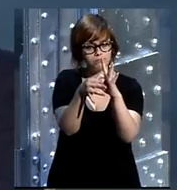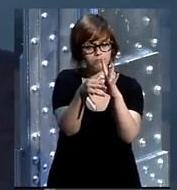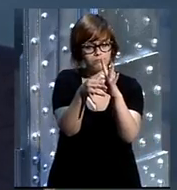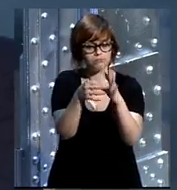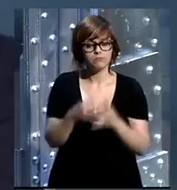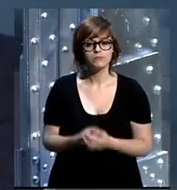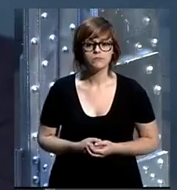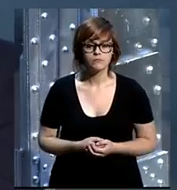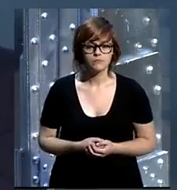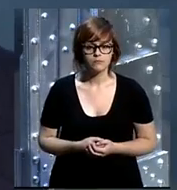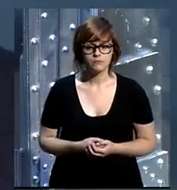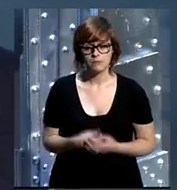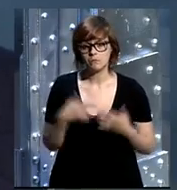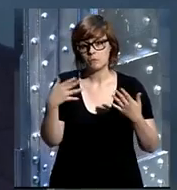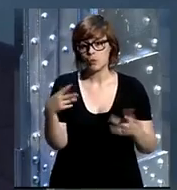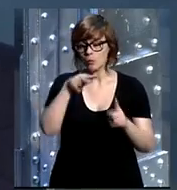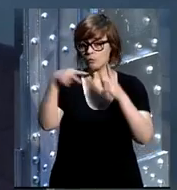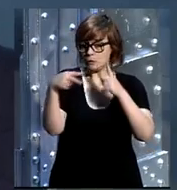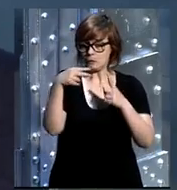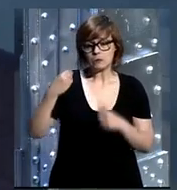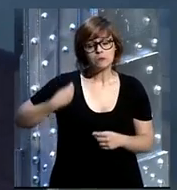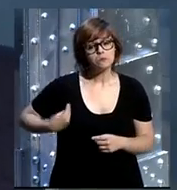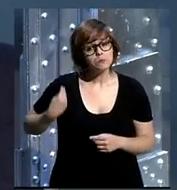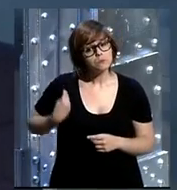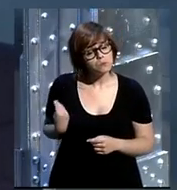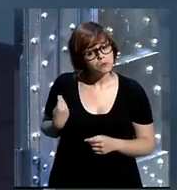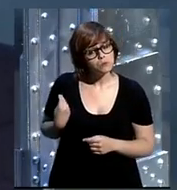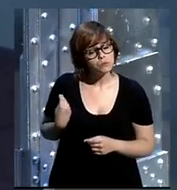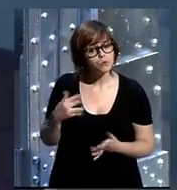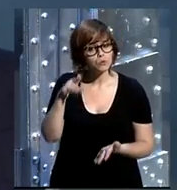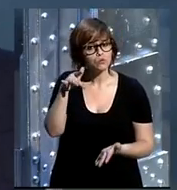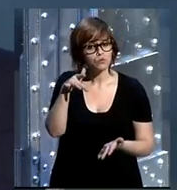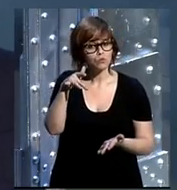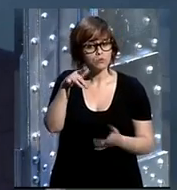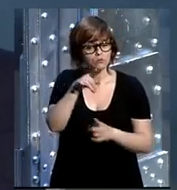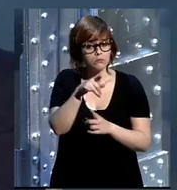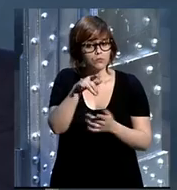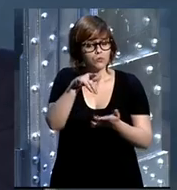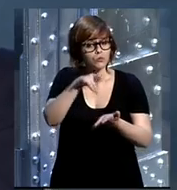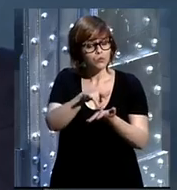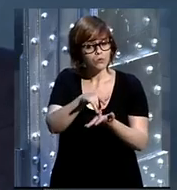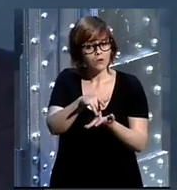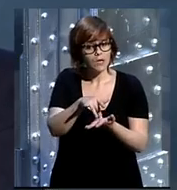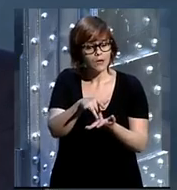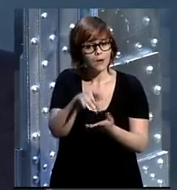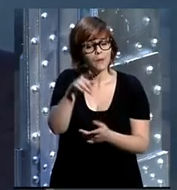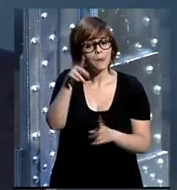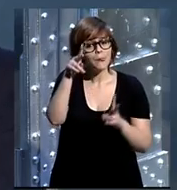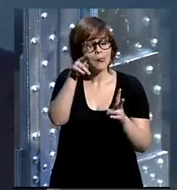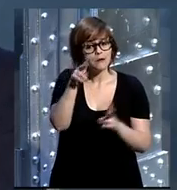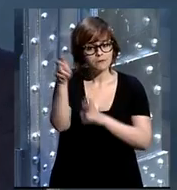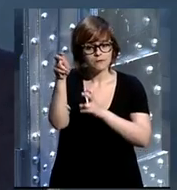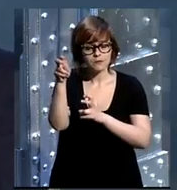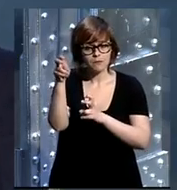acabar con ello. Y desde este punto de vista, por supuesto, pensamos que no tiene sentido la pervivencia de